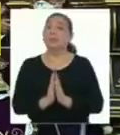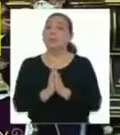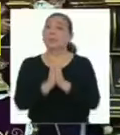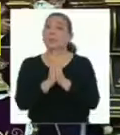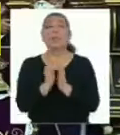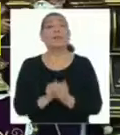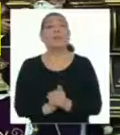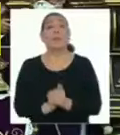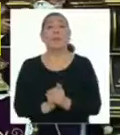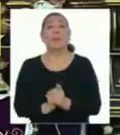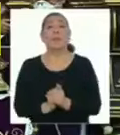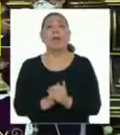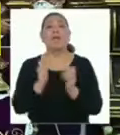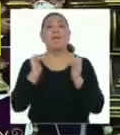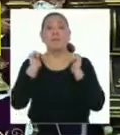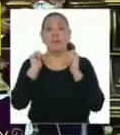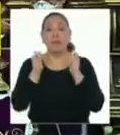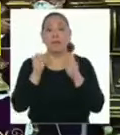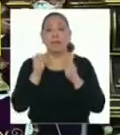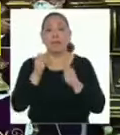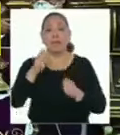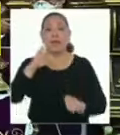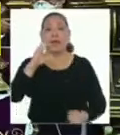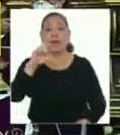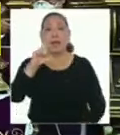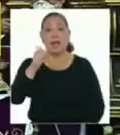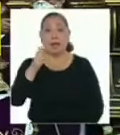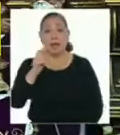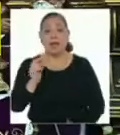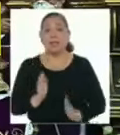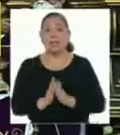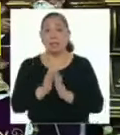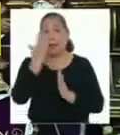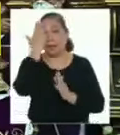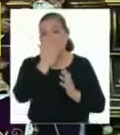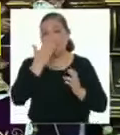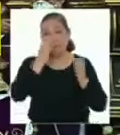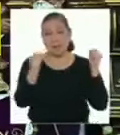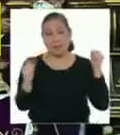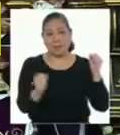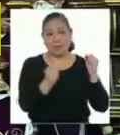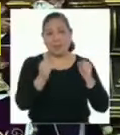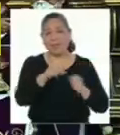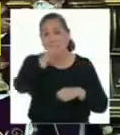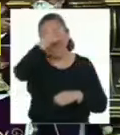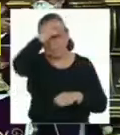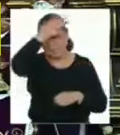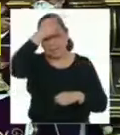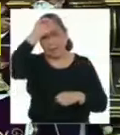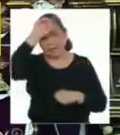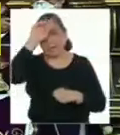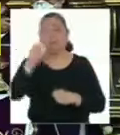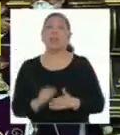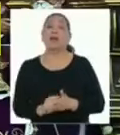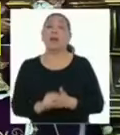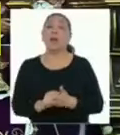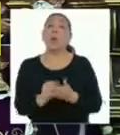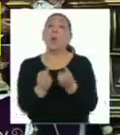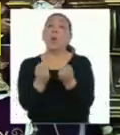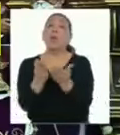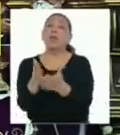santos Francisco y Clara de Asís, San Martín de Porres, Santa Rosa de Lima,